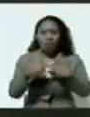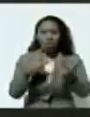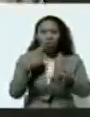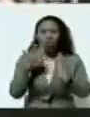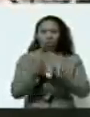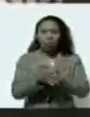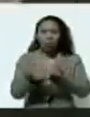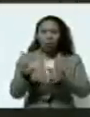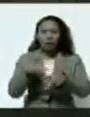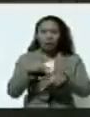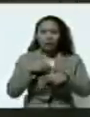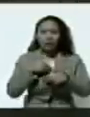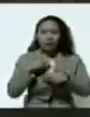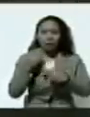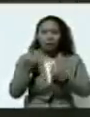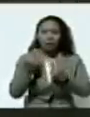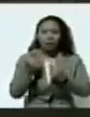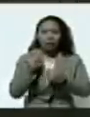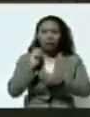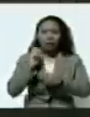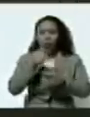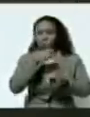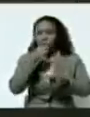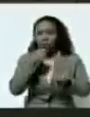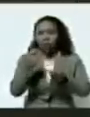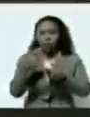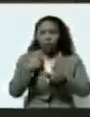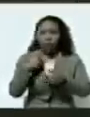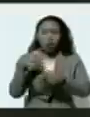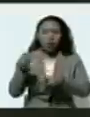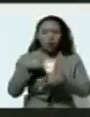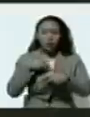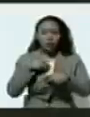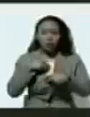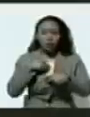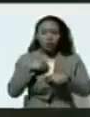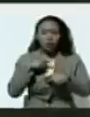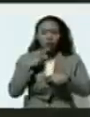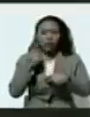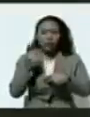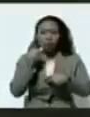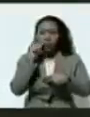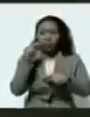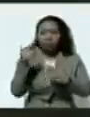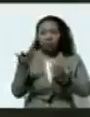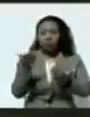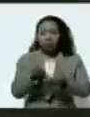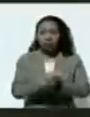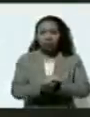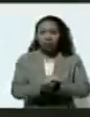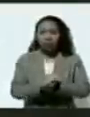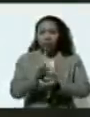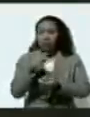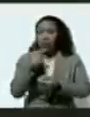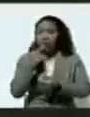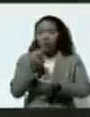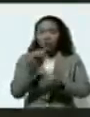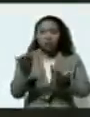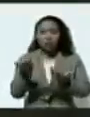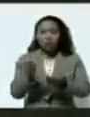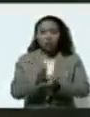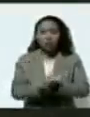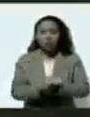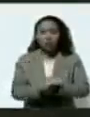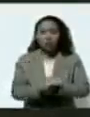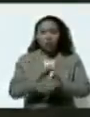que acepta plata de narcotráfico o yo que acepto plata de narcotráfico, o sea, Quiñones? Sino que está diciendo